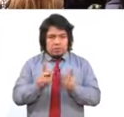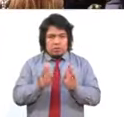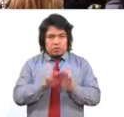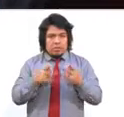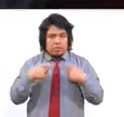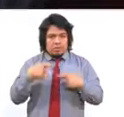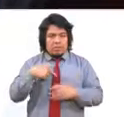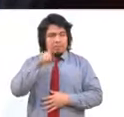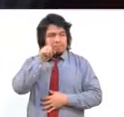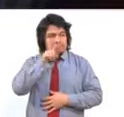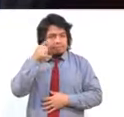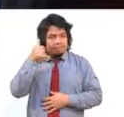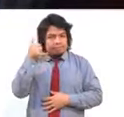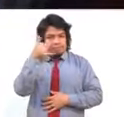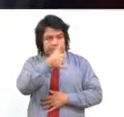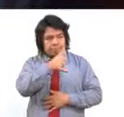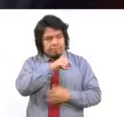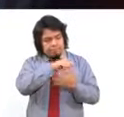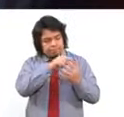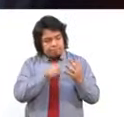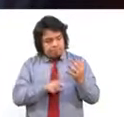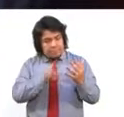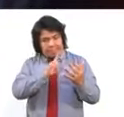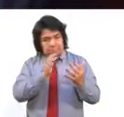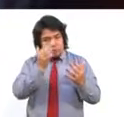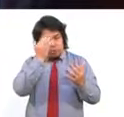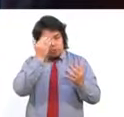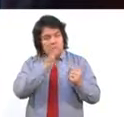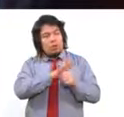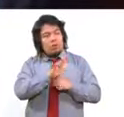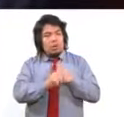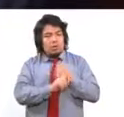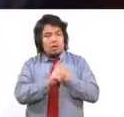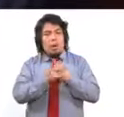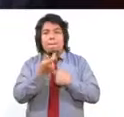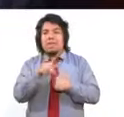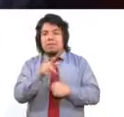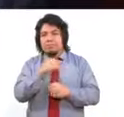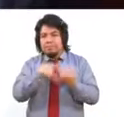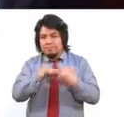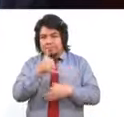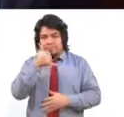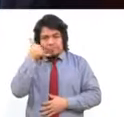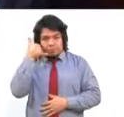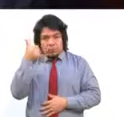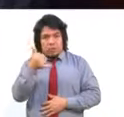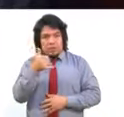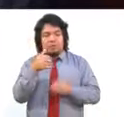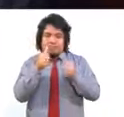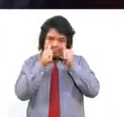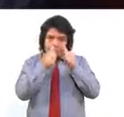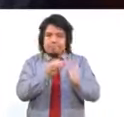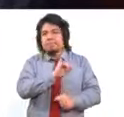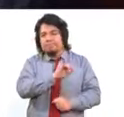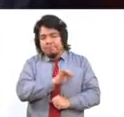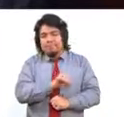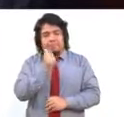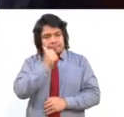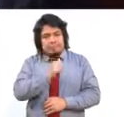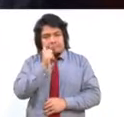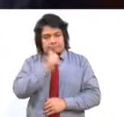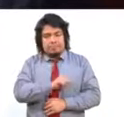teléfono y se reconoce cuál es su riesgo. De todas maneras, a todas se les atiende. Y lo más importante es que,